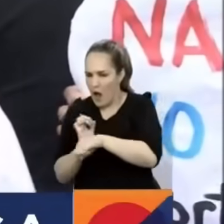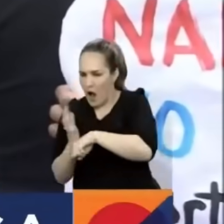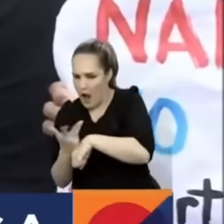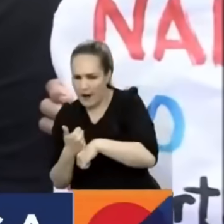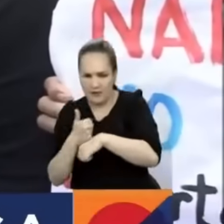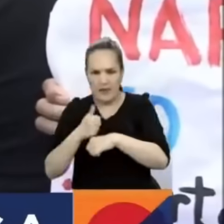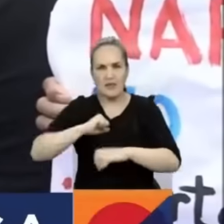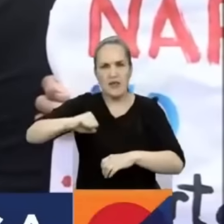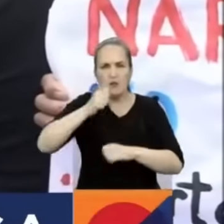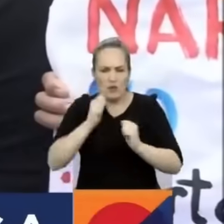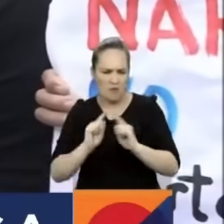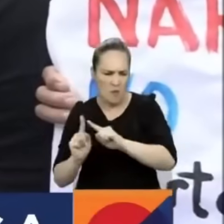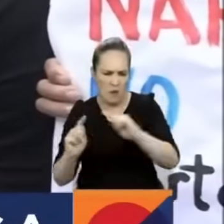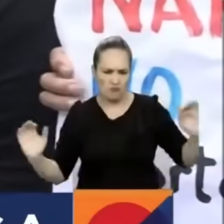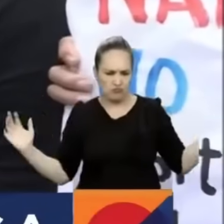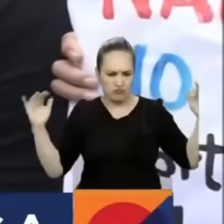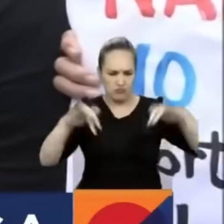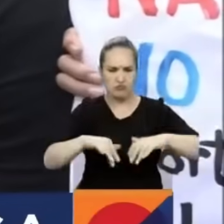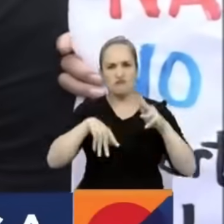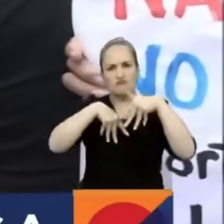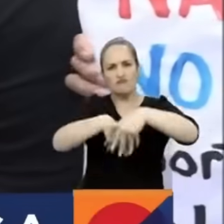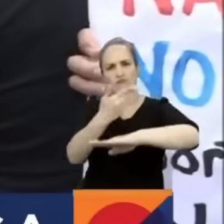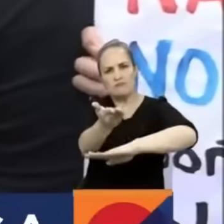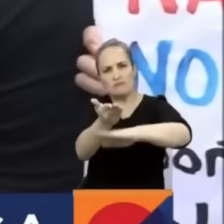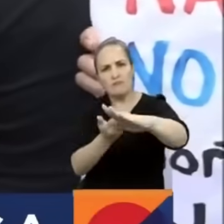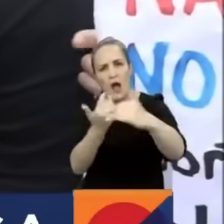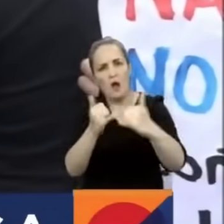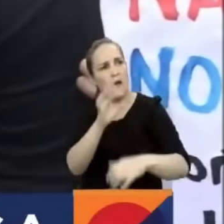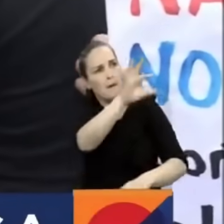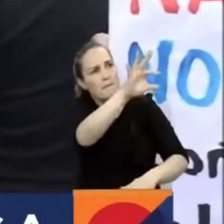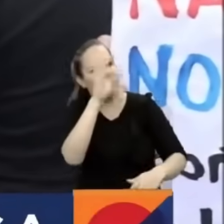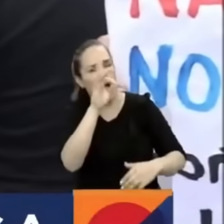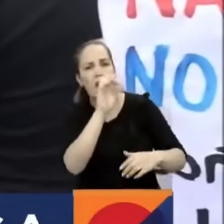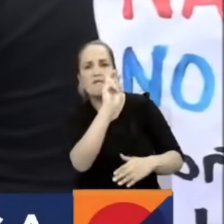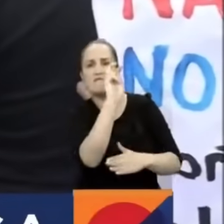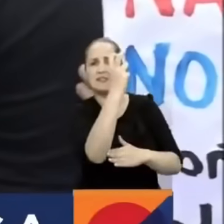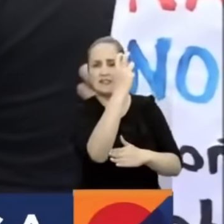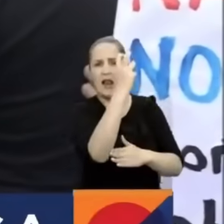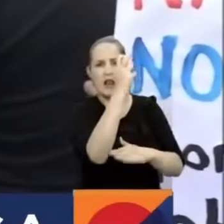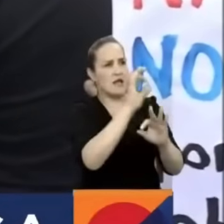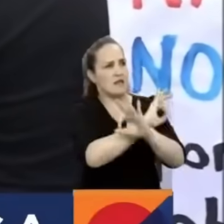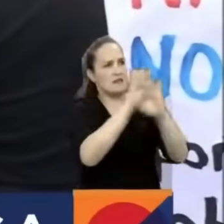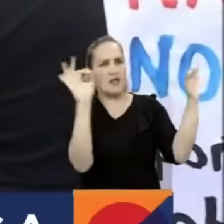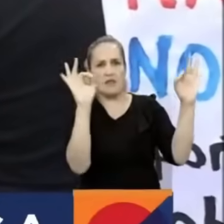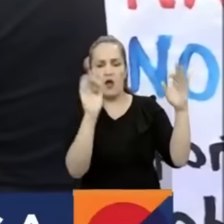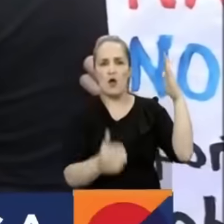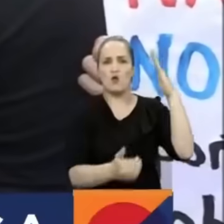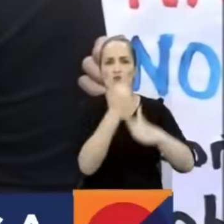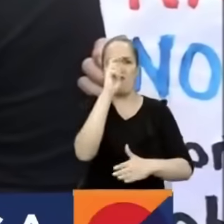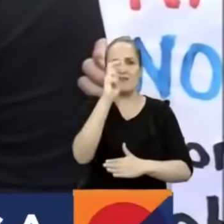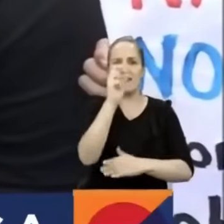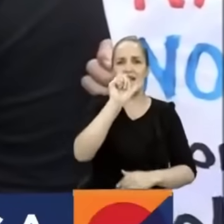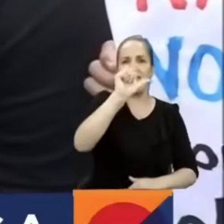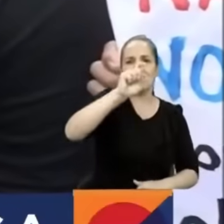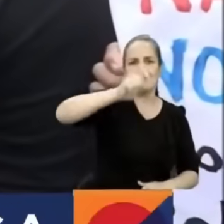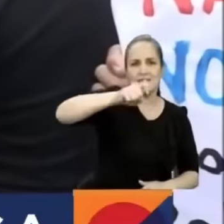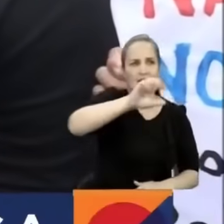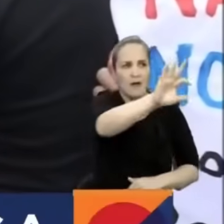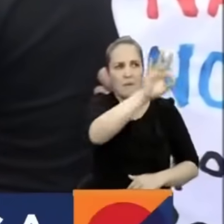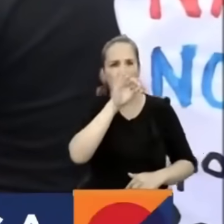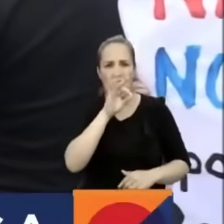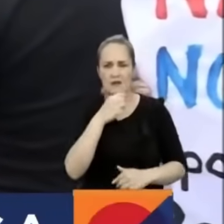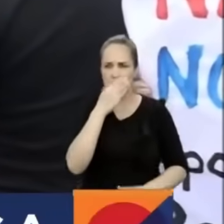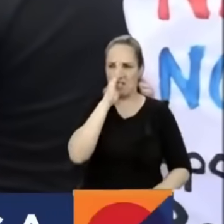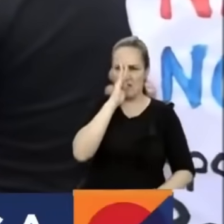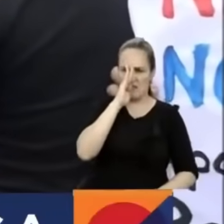para protestar por la no elección de la fiscal general de la Nación. Nos parece muy